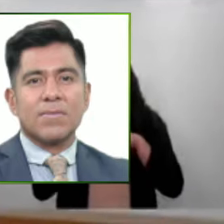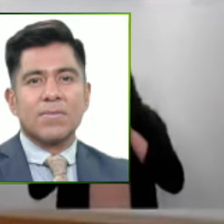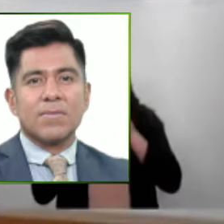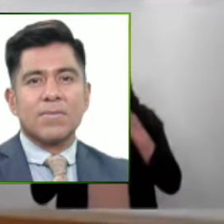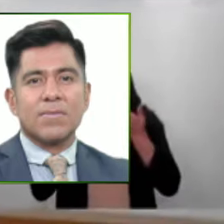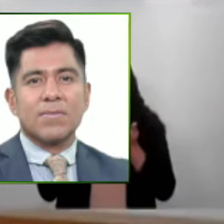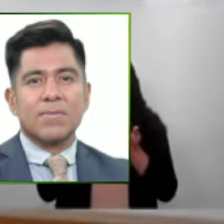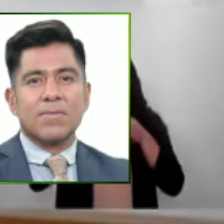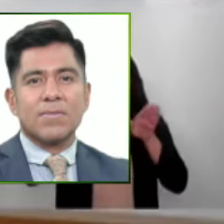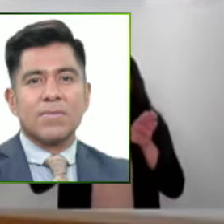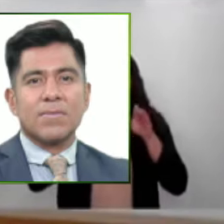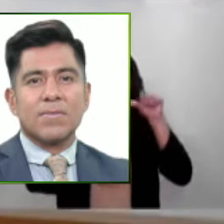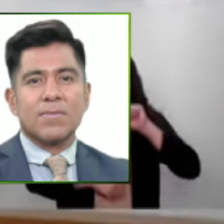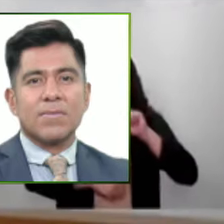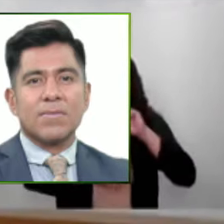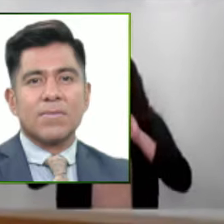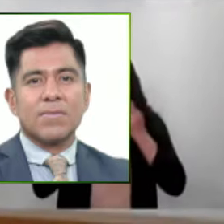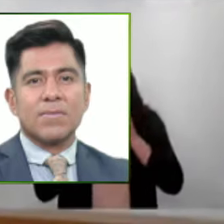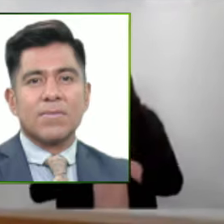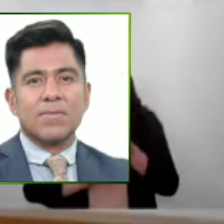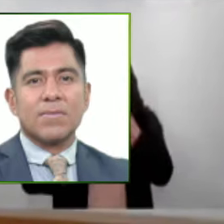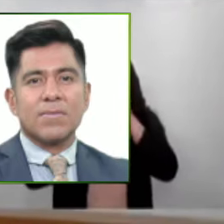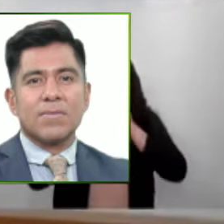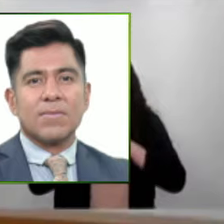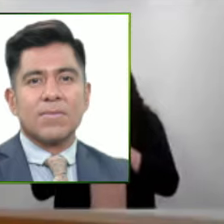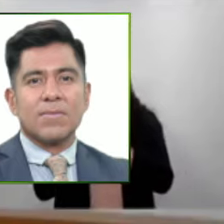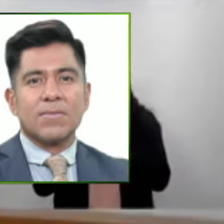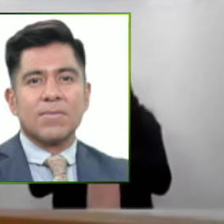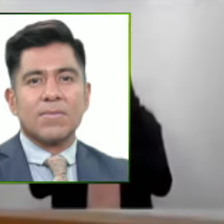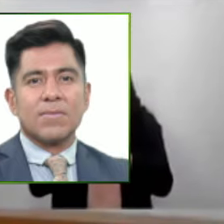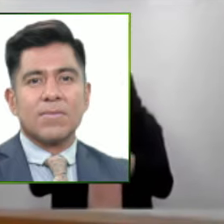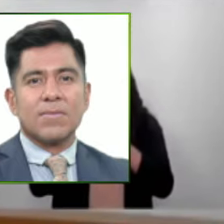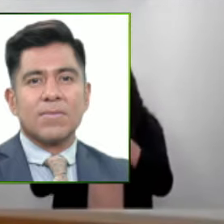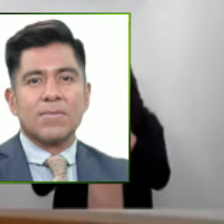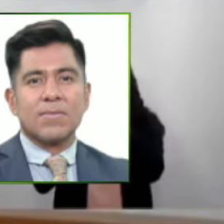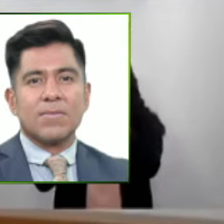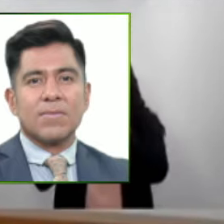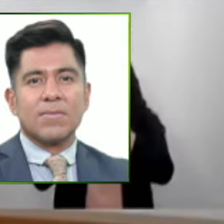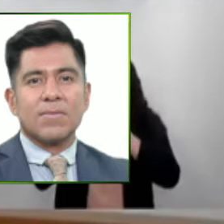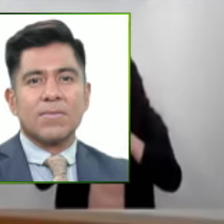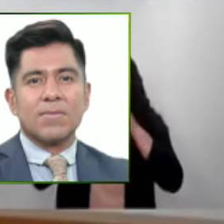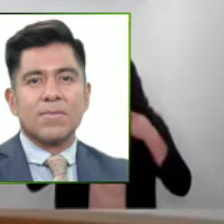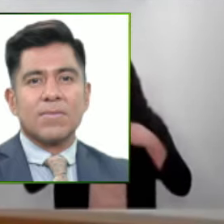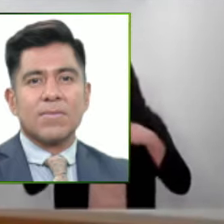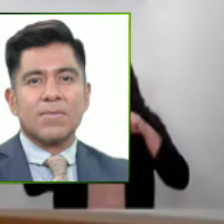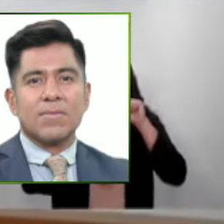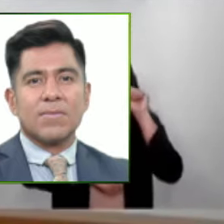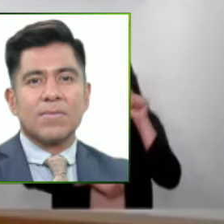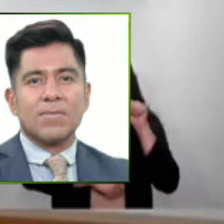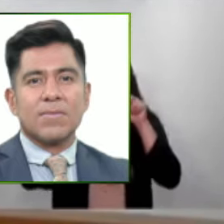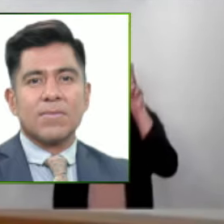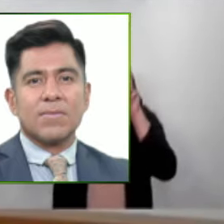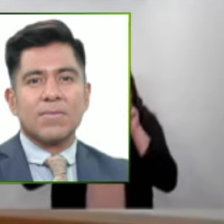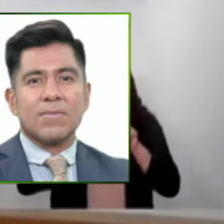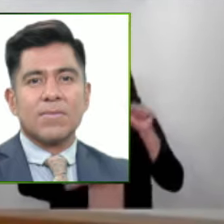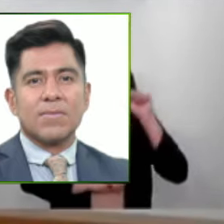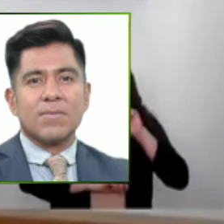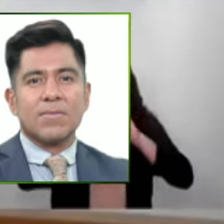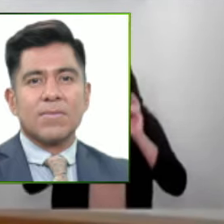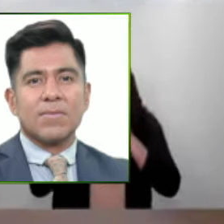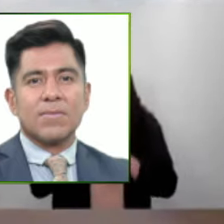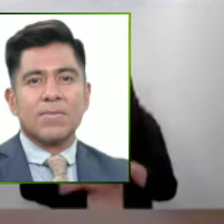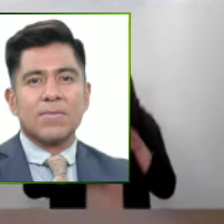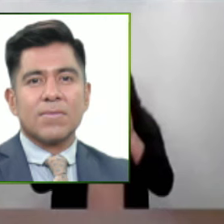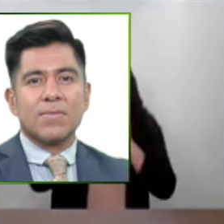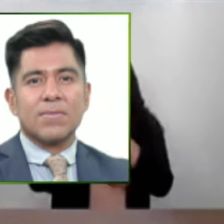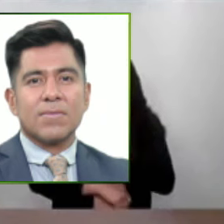la Cuauhtémoc. Esto luego de que hace unos minutos la Sala Regional Ciudad de México del Tribunal Electoral del Poder Judicial de la Federación